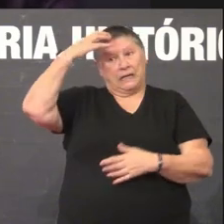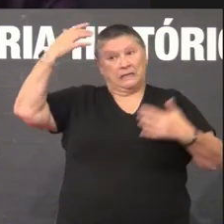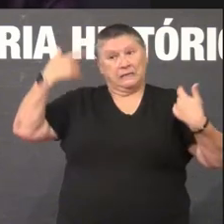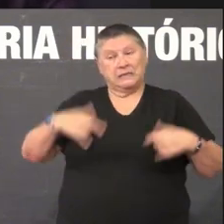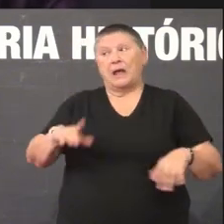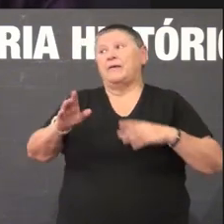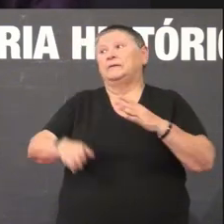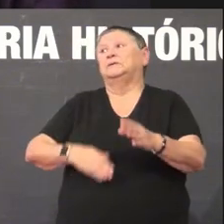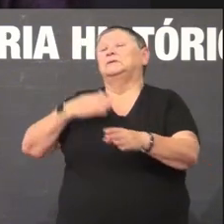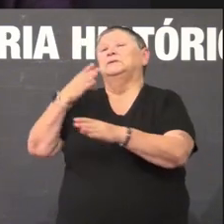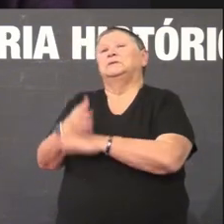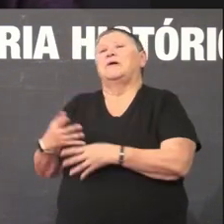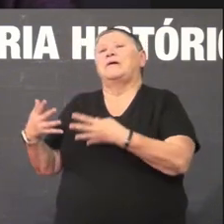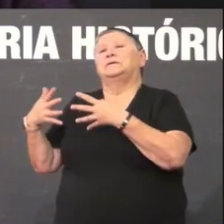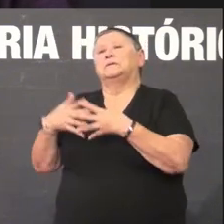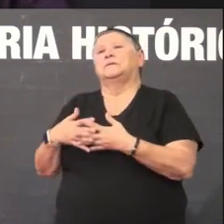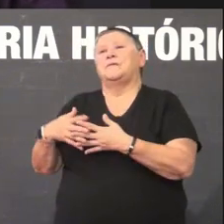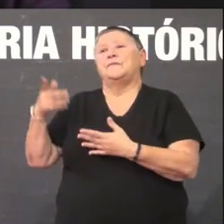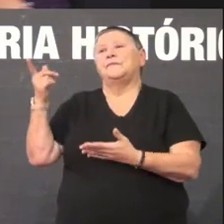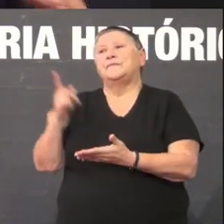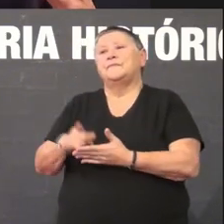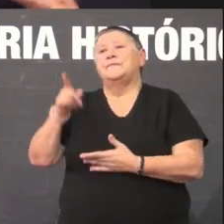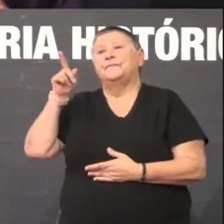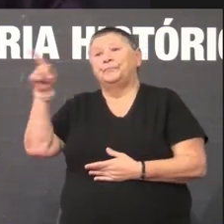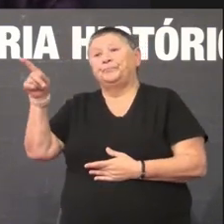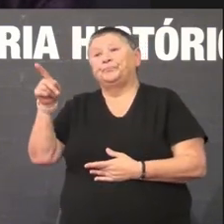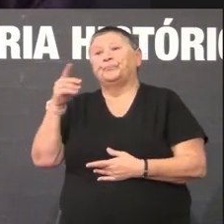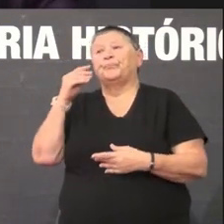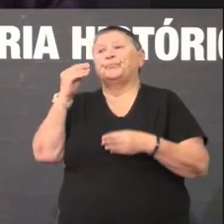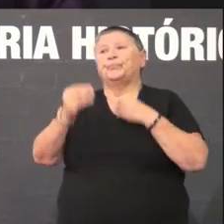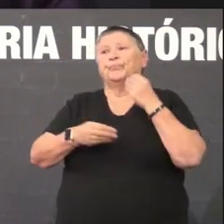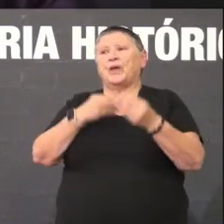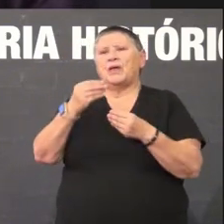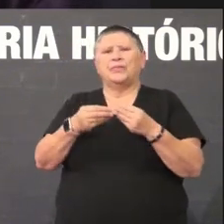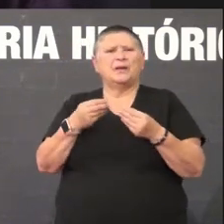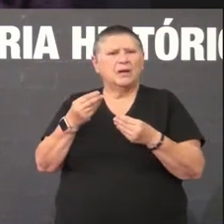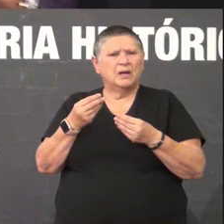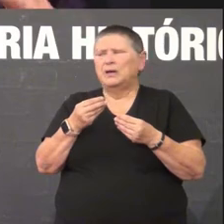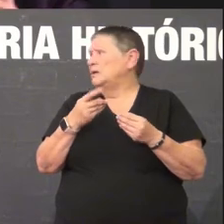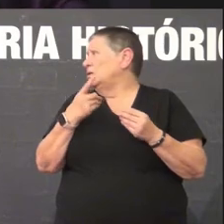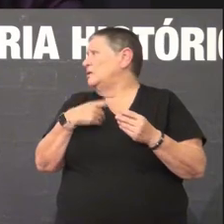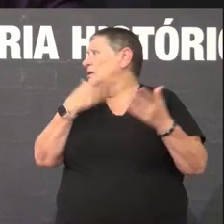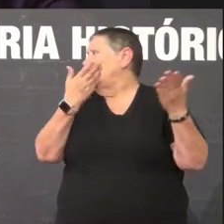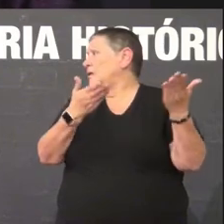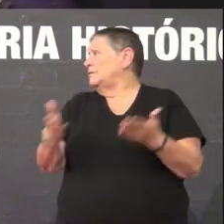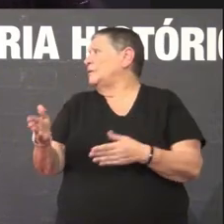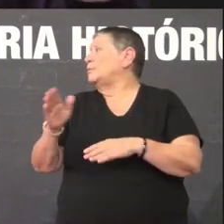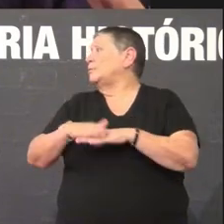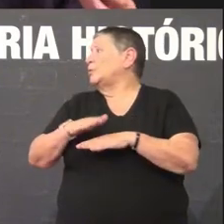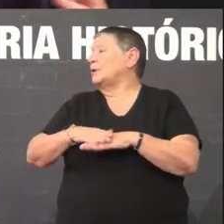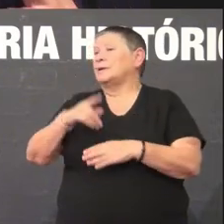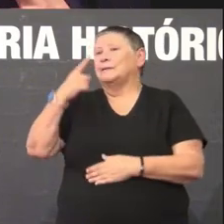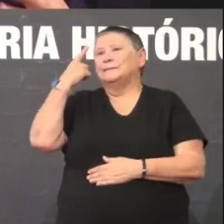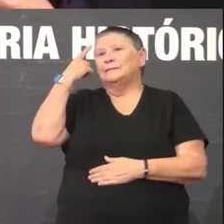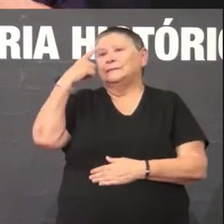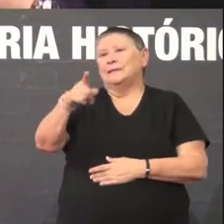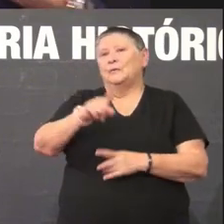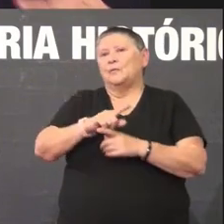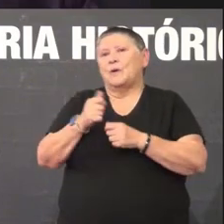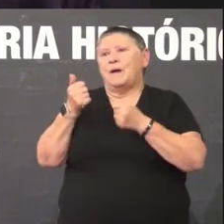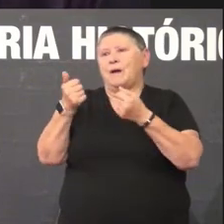Estados Unidos. Y le hacen una acogida tremenda porque él sabe que necesita ese paraguas para